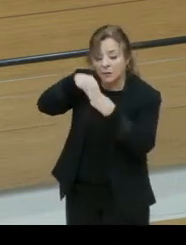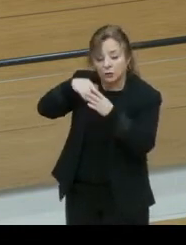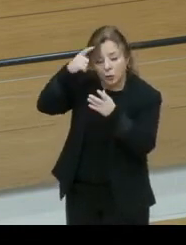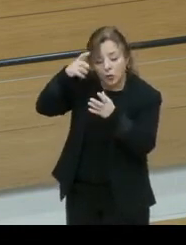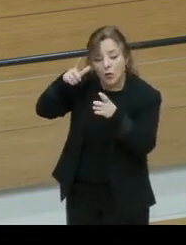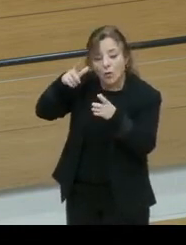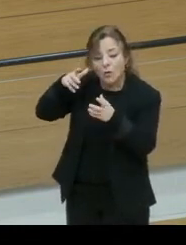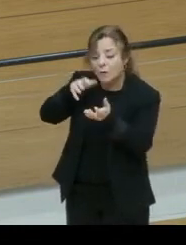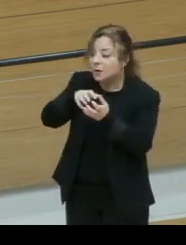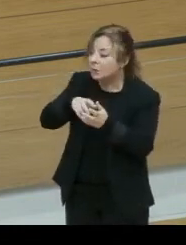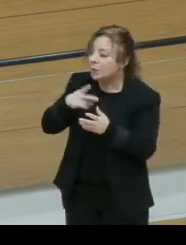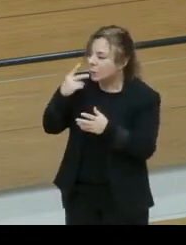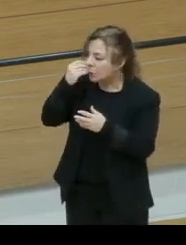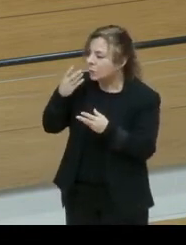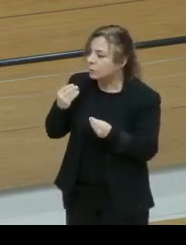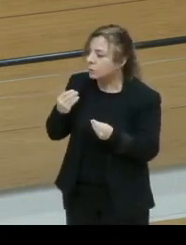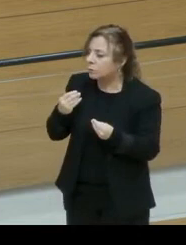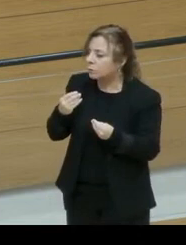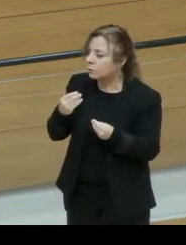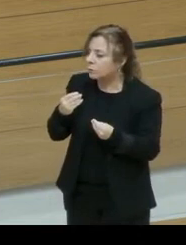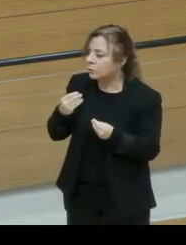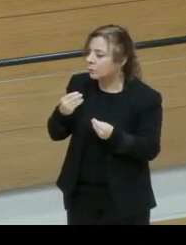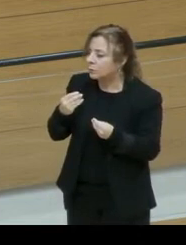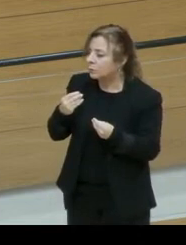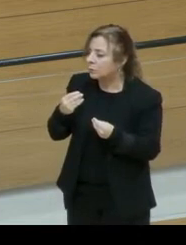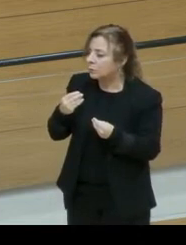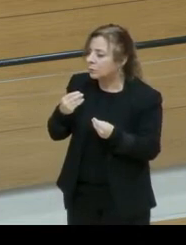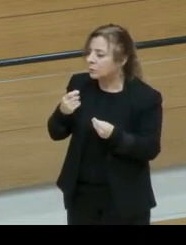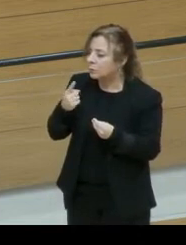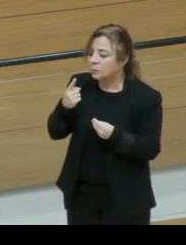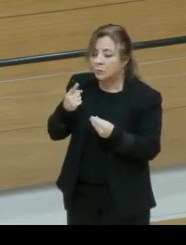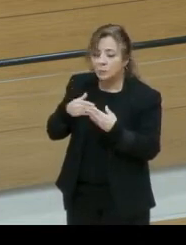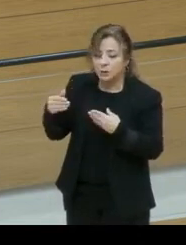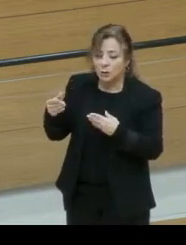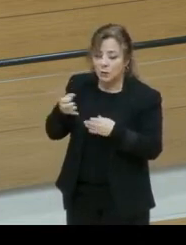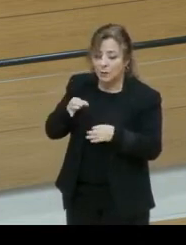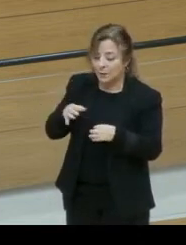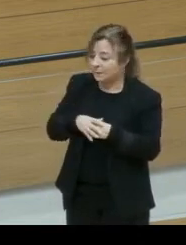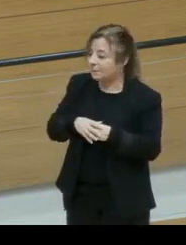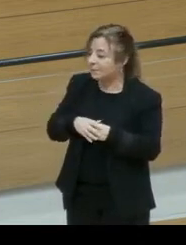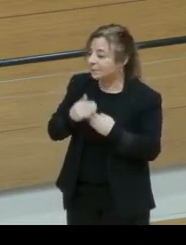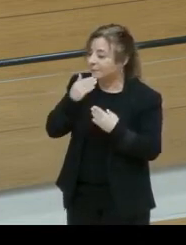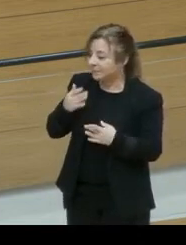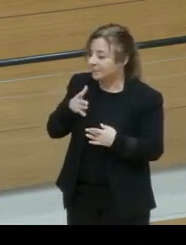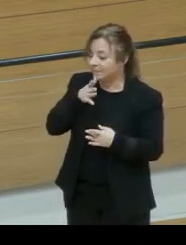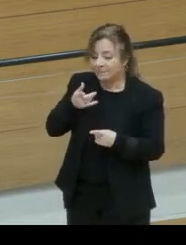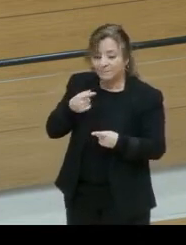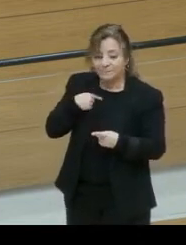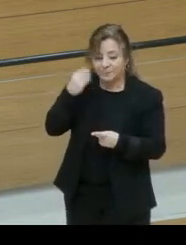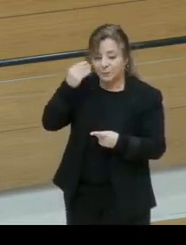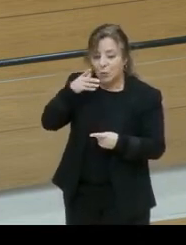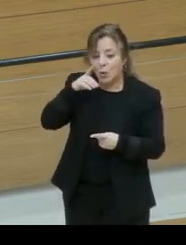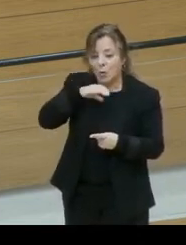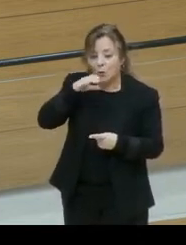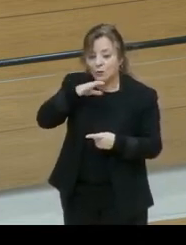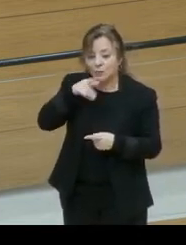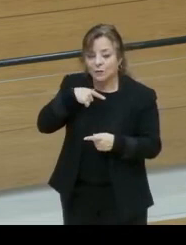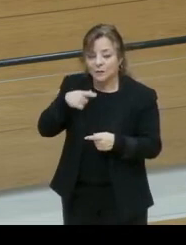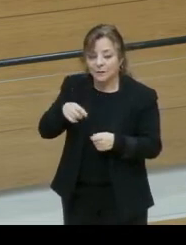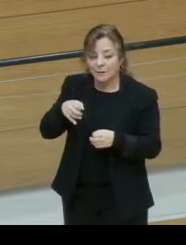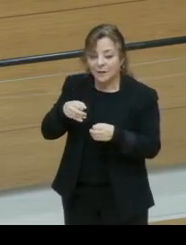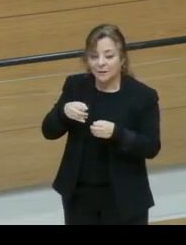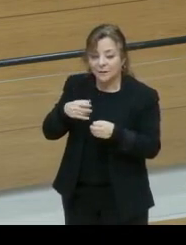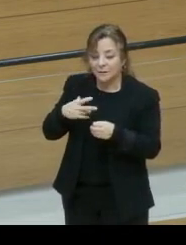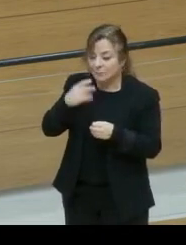mucha cantidad? 1 millón de células. Vale. Son Era bastantes. que me resulta muy curioso por eso, porque se tiene que